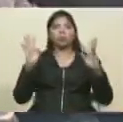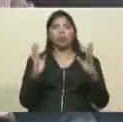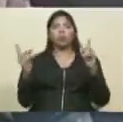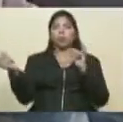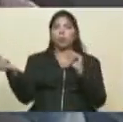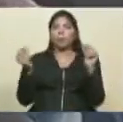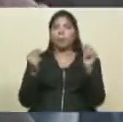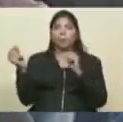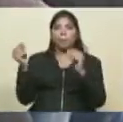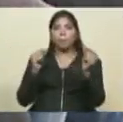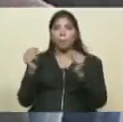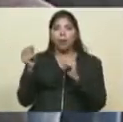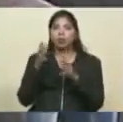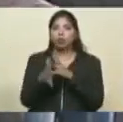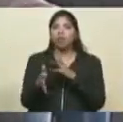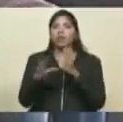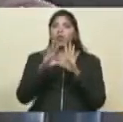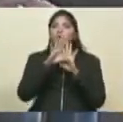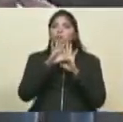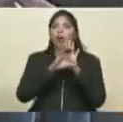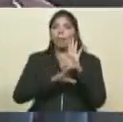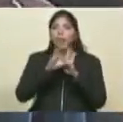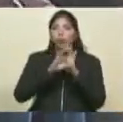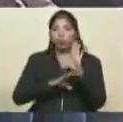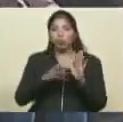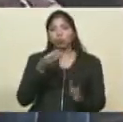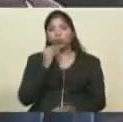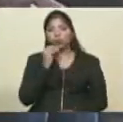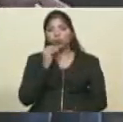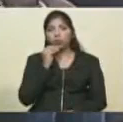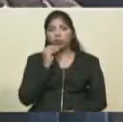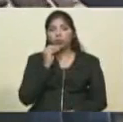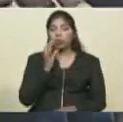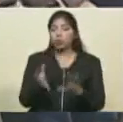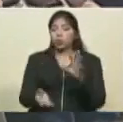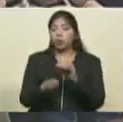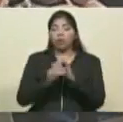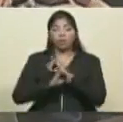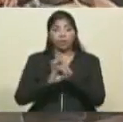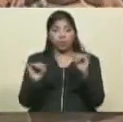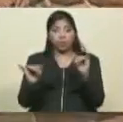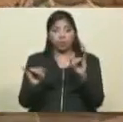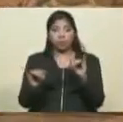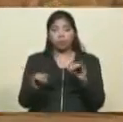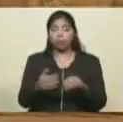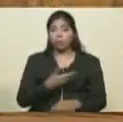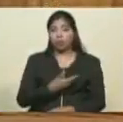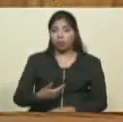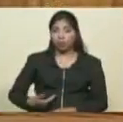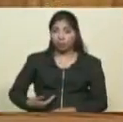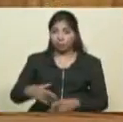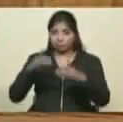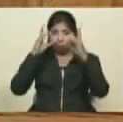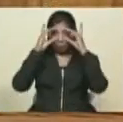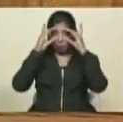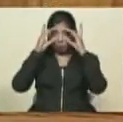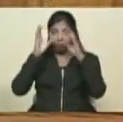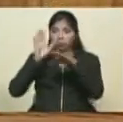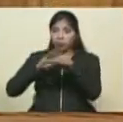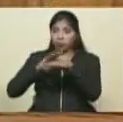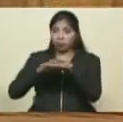de decreto constituyente. Concluido el debate, la presidenta concedió el derecho de